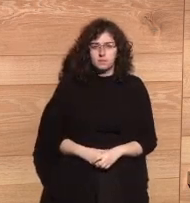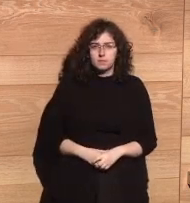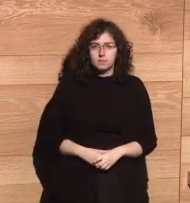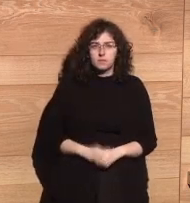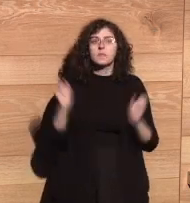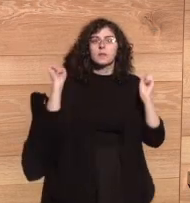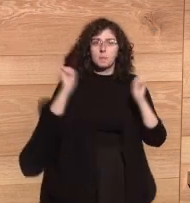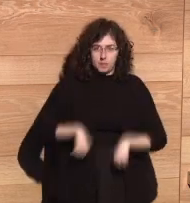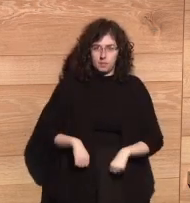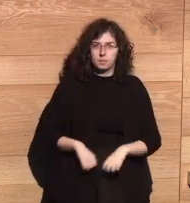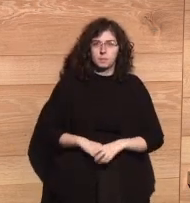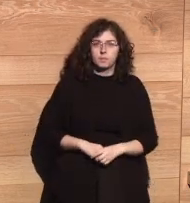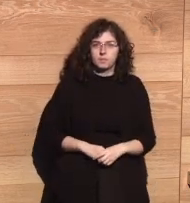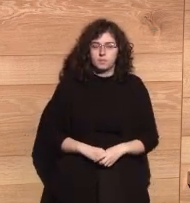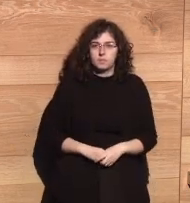Vale.